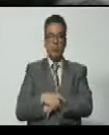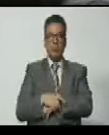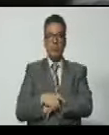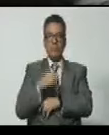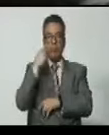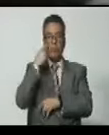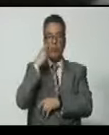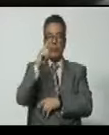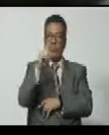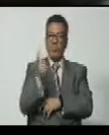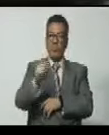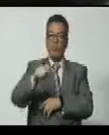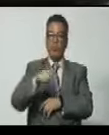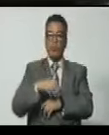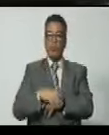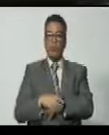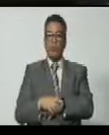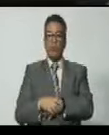Miren, una vez más,